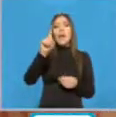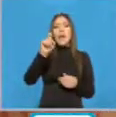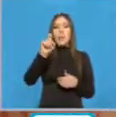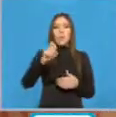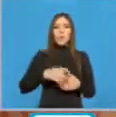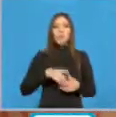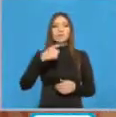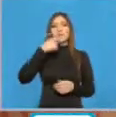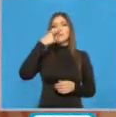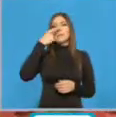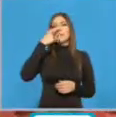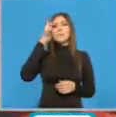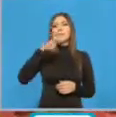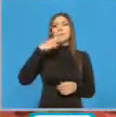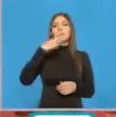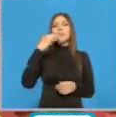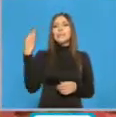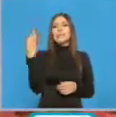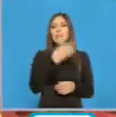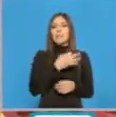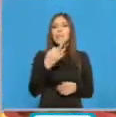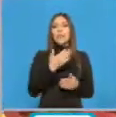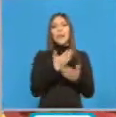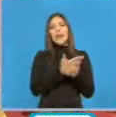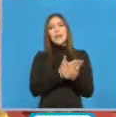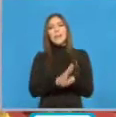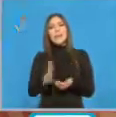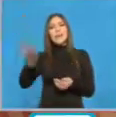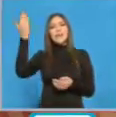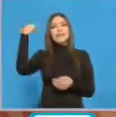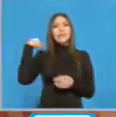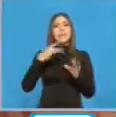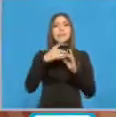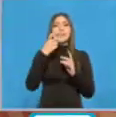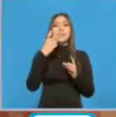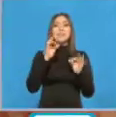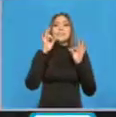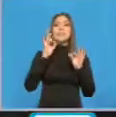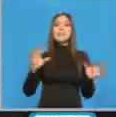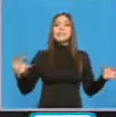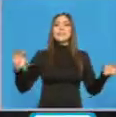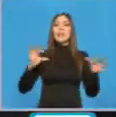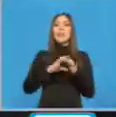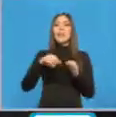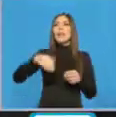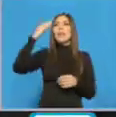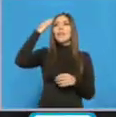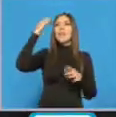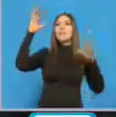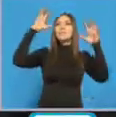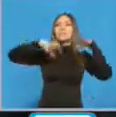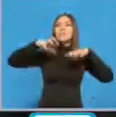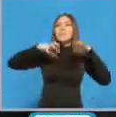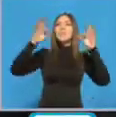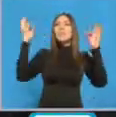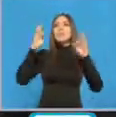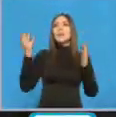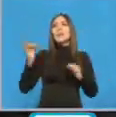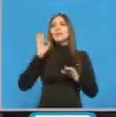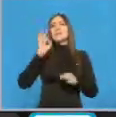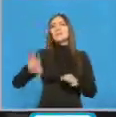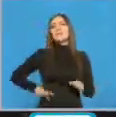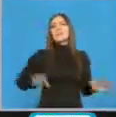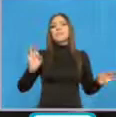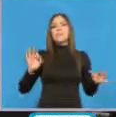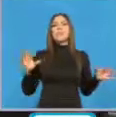Eso. huele pero- delicioso. Qué ¿eh? rico. Aparte, como dijo Kike en la entrada, es ideal para este clima. Yo en la mañana que vi que estaba amaneciendo así. Dijiste fondue, Qué